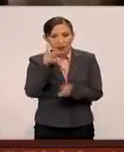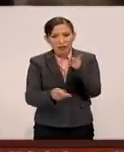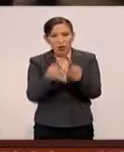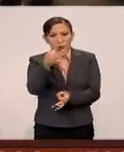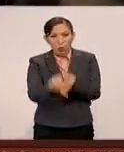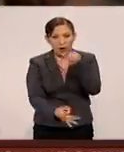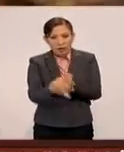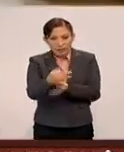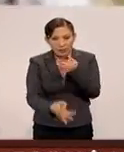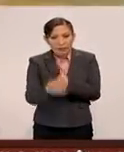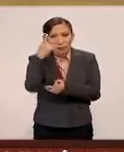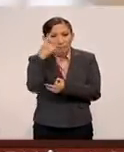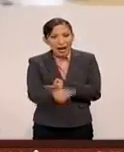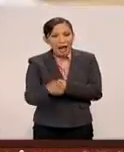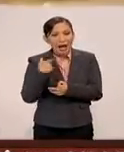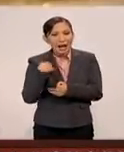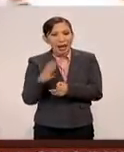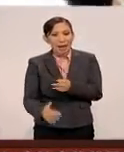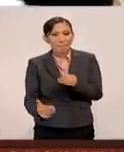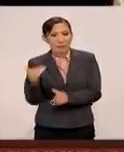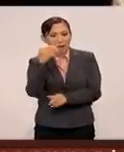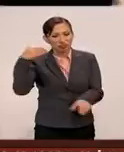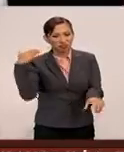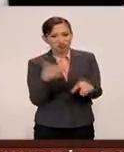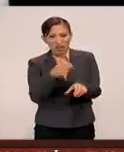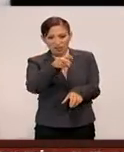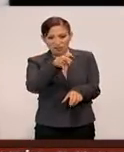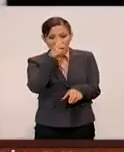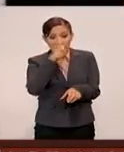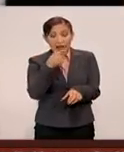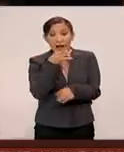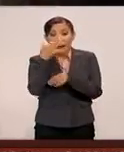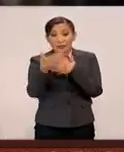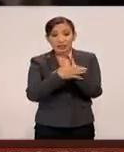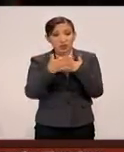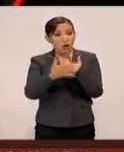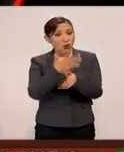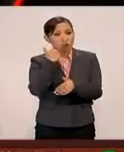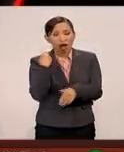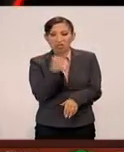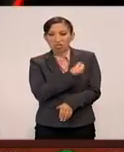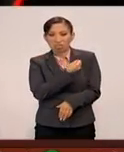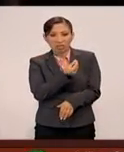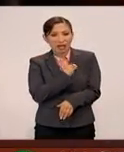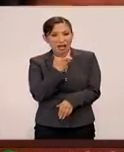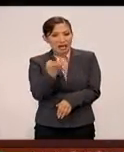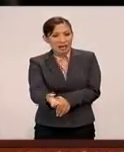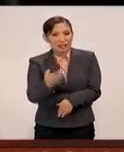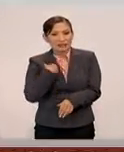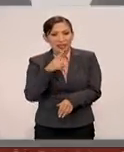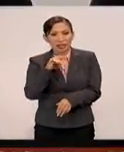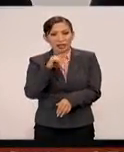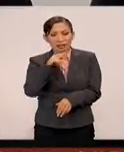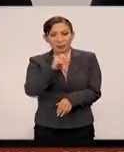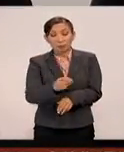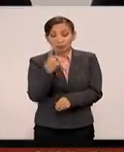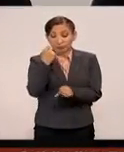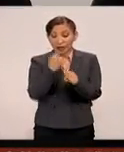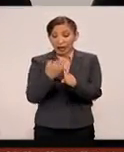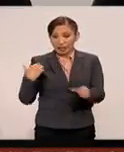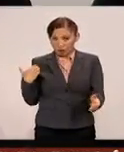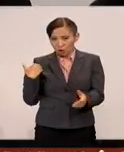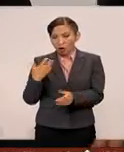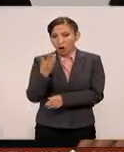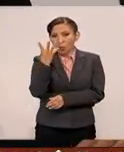jueces calificadores para que apliquen la máxima pena. Advirtió que no habrá tolerancia en este delito. El año pasado